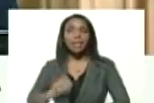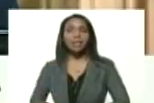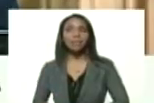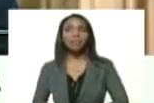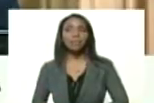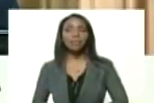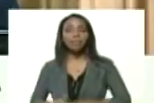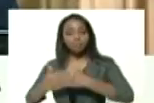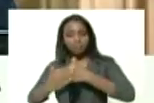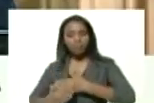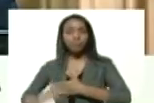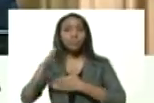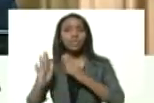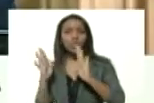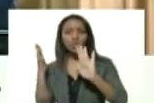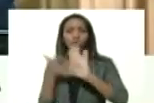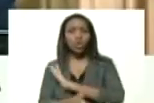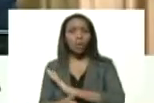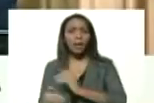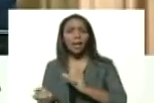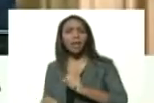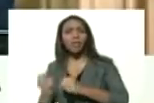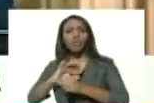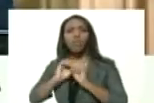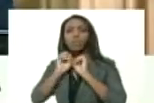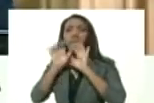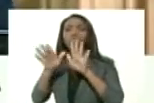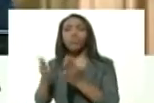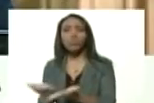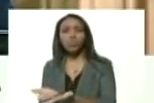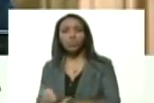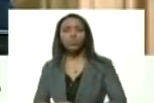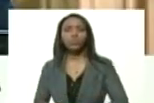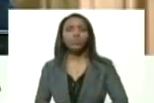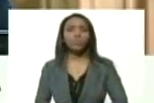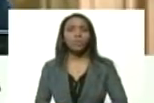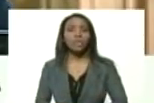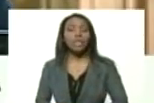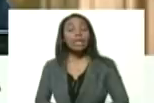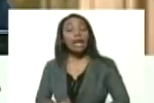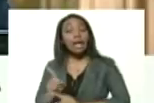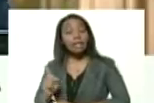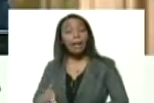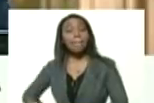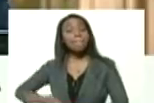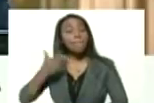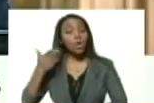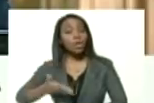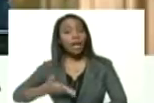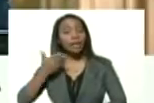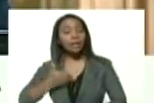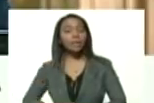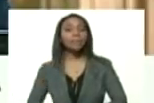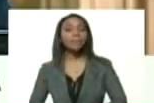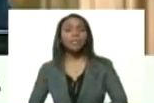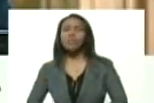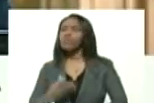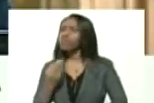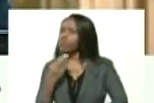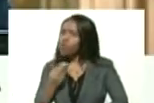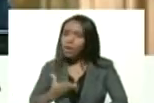avanzar sobre la pandemia así que es importante es muy